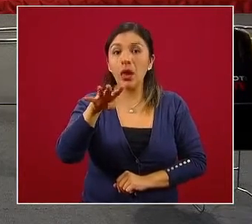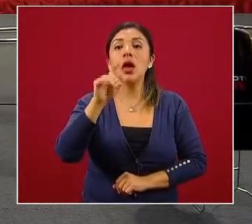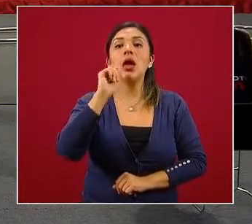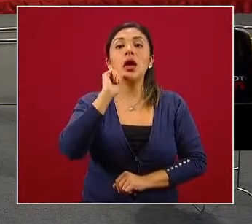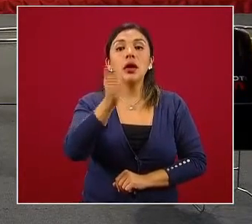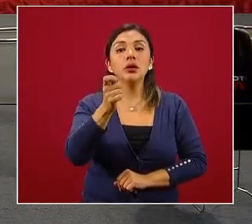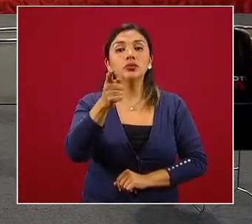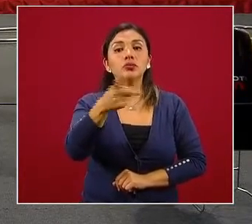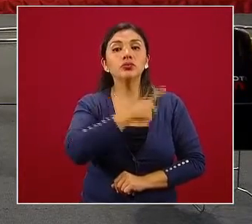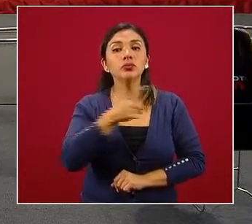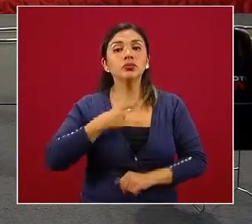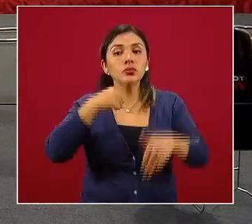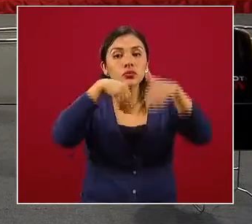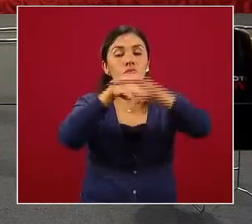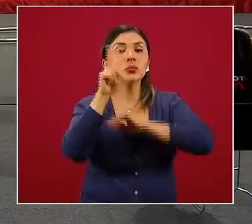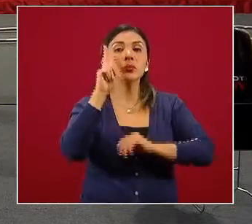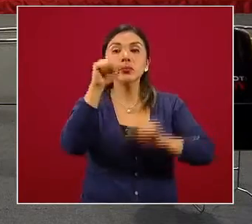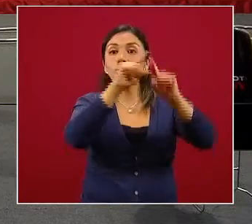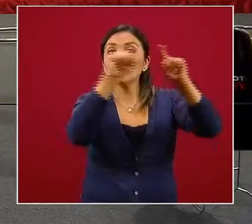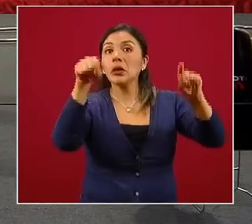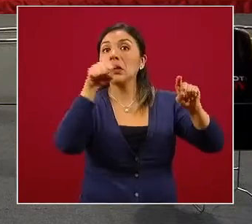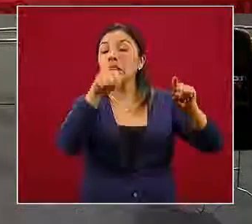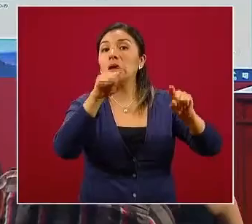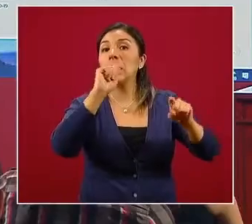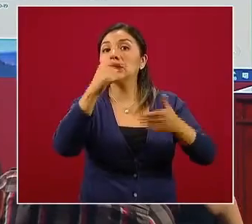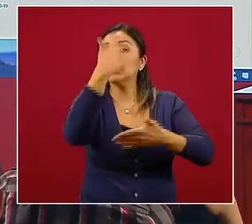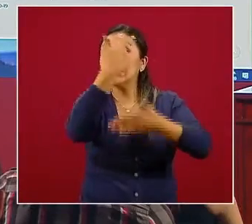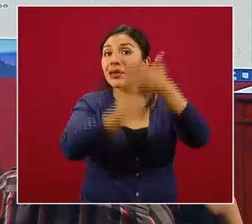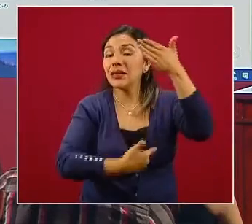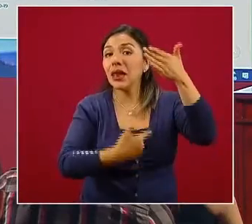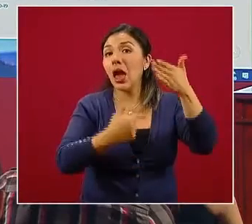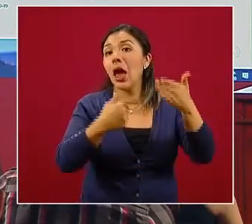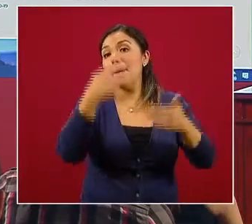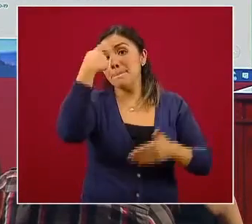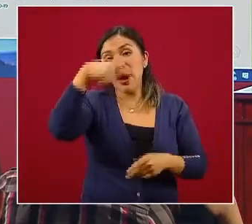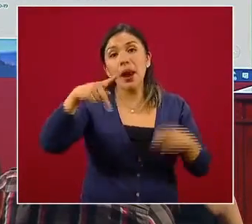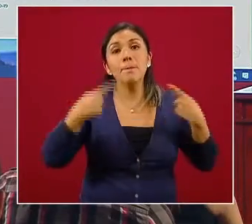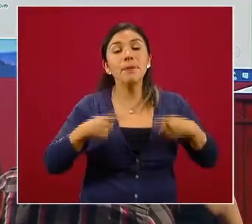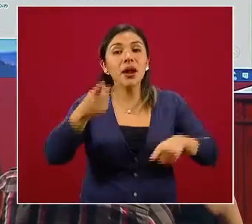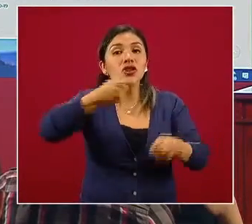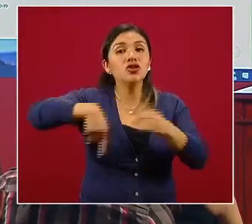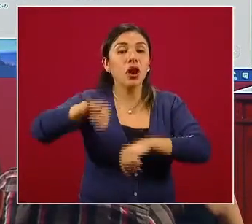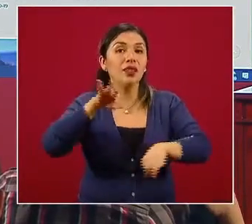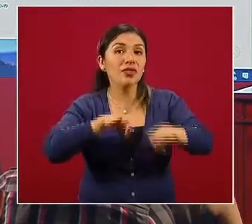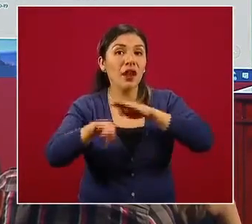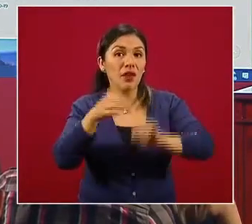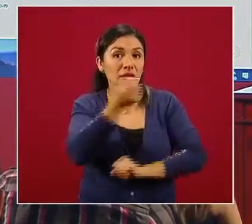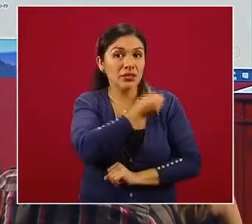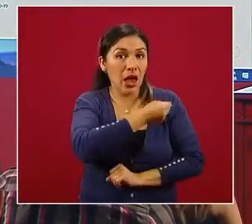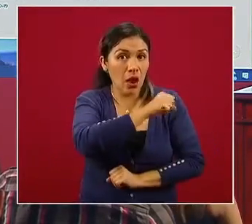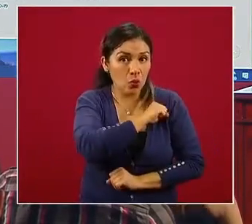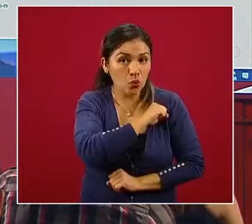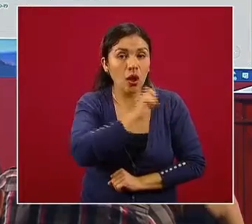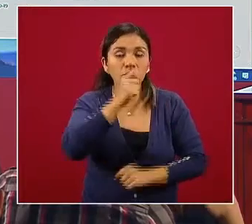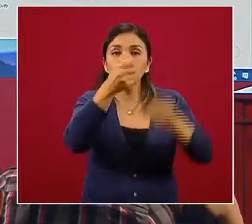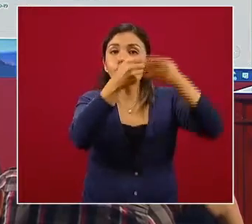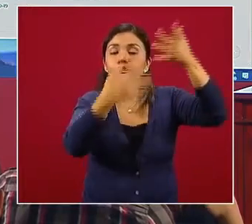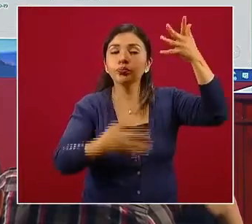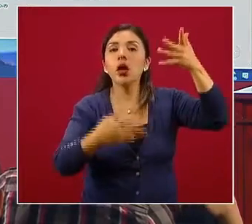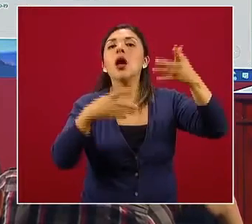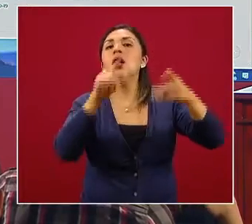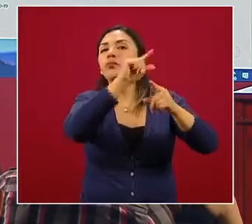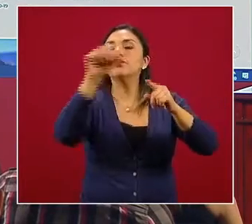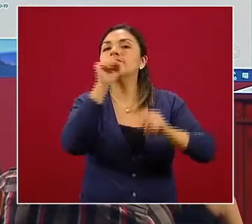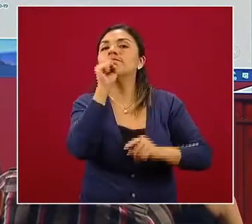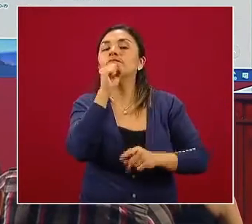es en donde está, dado que este es un lineamiento para personal de salud, está en el menú de personal de